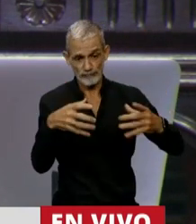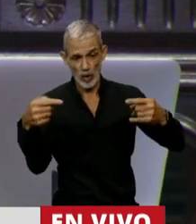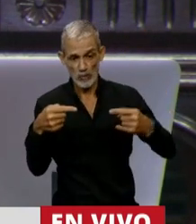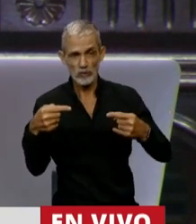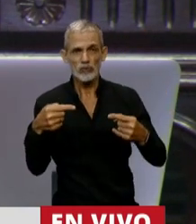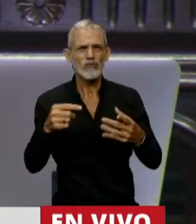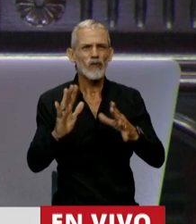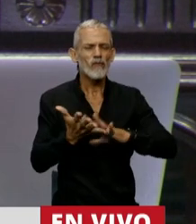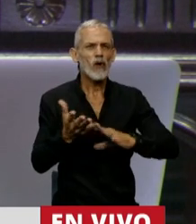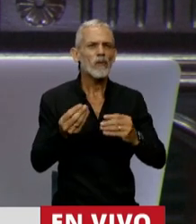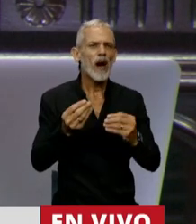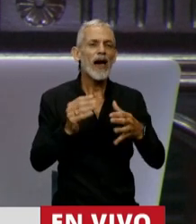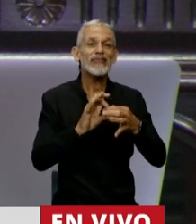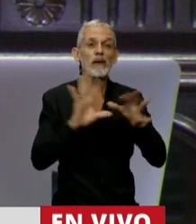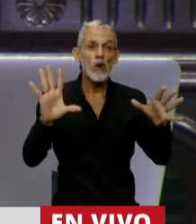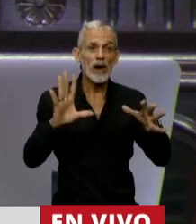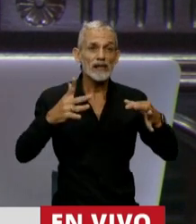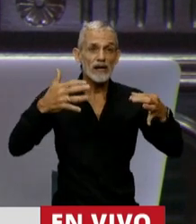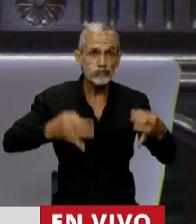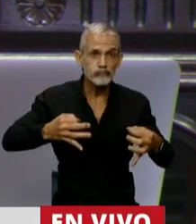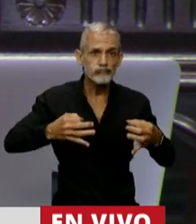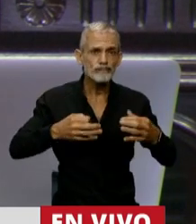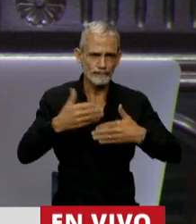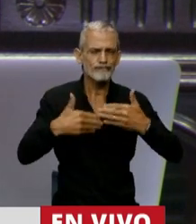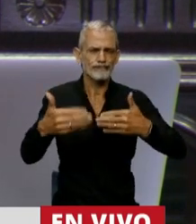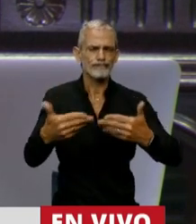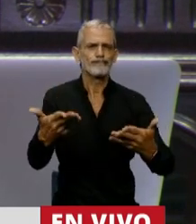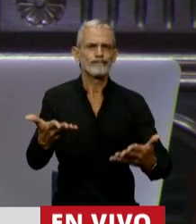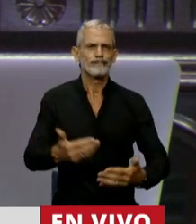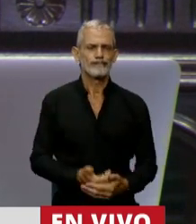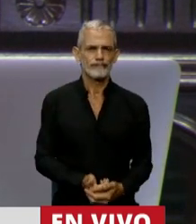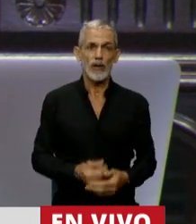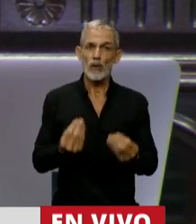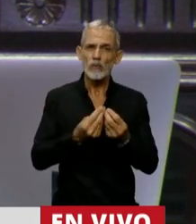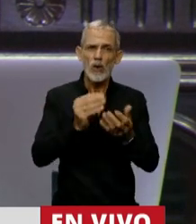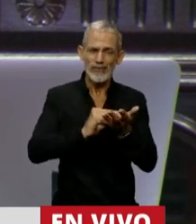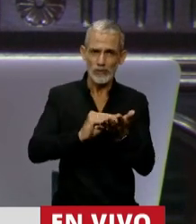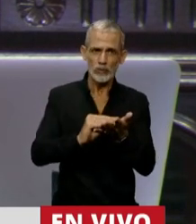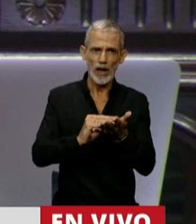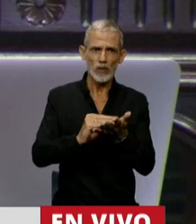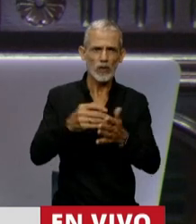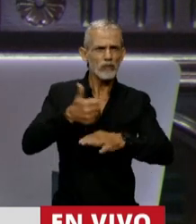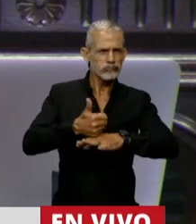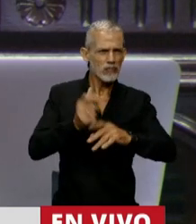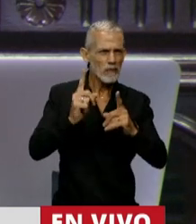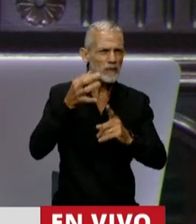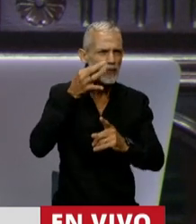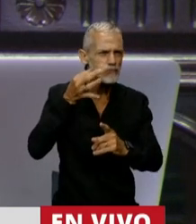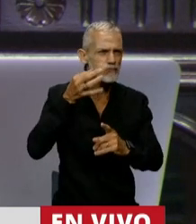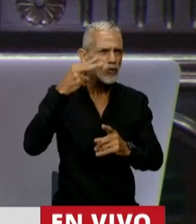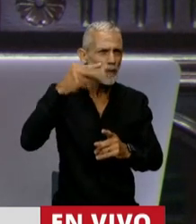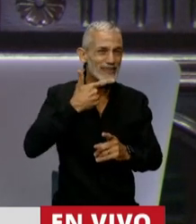realidad es la forma en la cual se construye una democracia seria. Y muchos de los diputados que estuvieron presentes en el